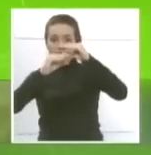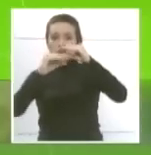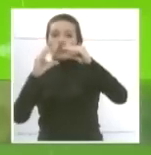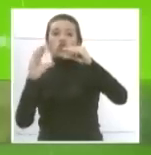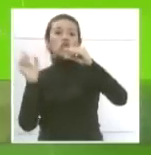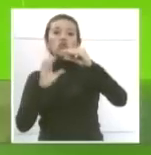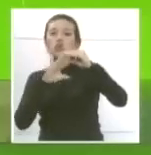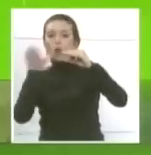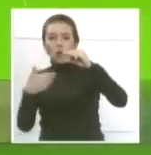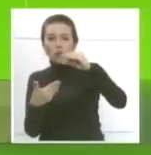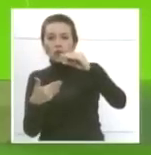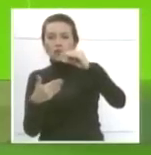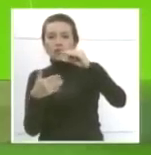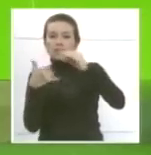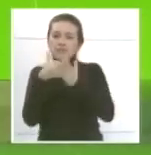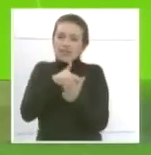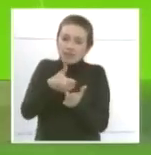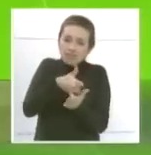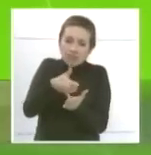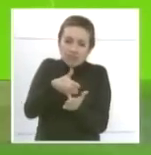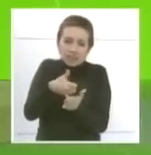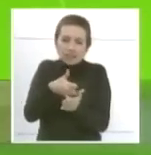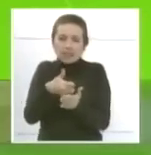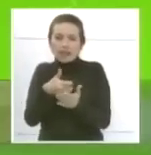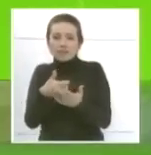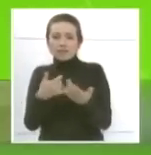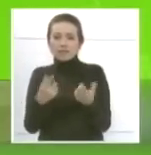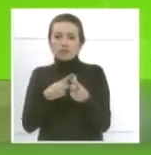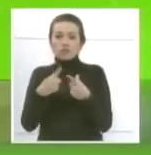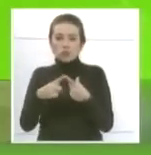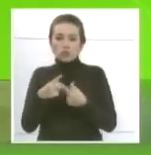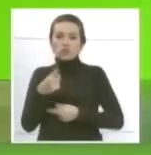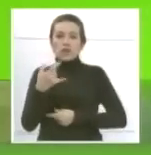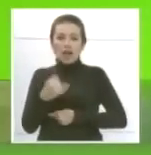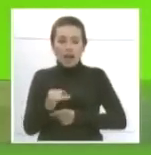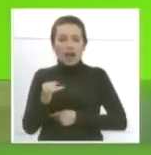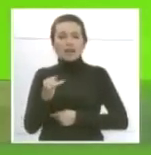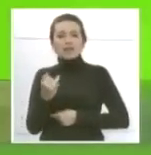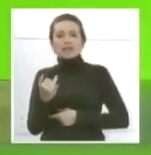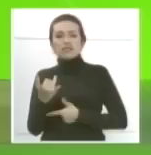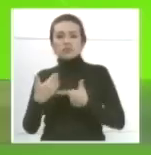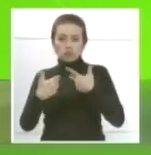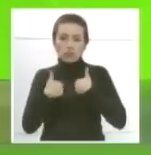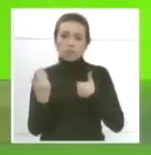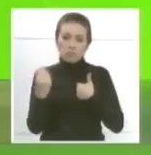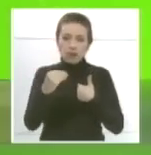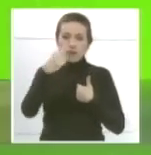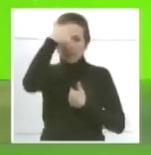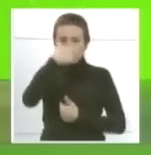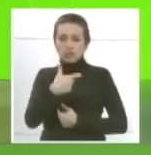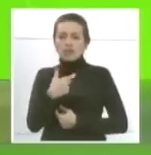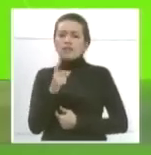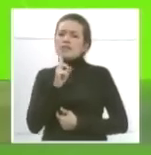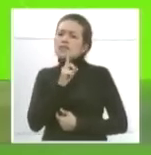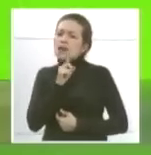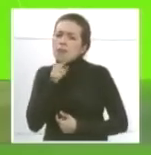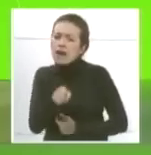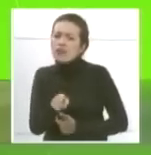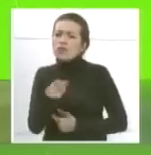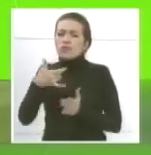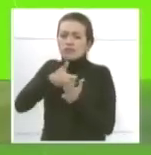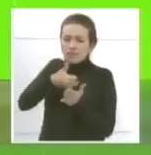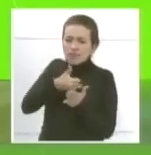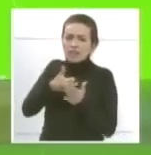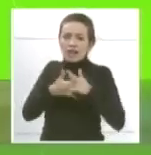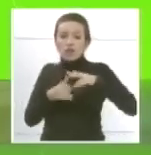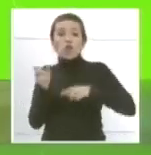haber inestabilidad. Y entonces ahí empieza a haber sintomatología de tipo radicular, que es la acetalgia. Y es debilidad en las piernas. Que